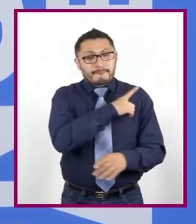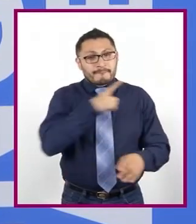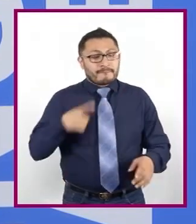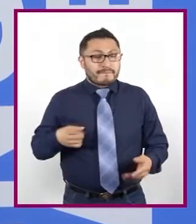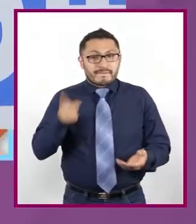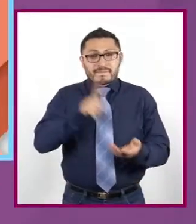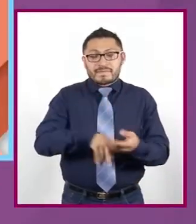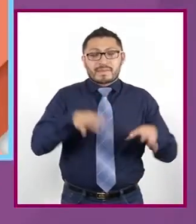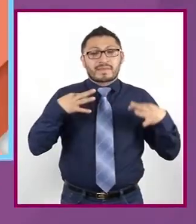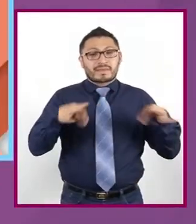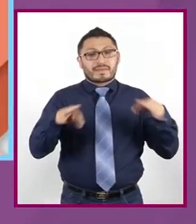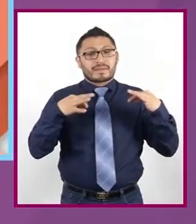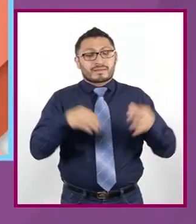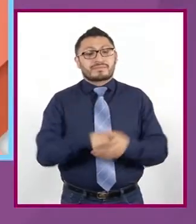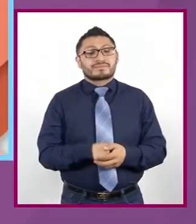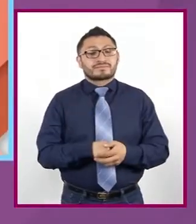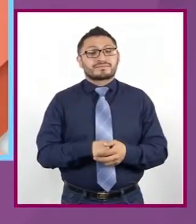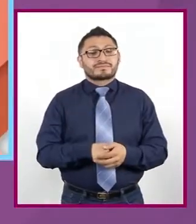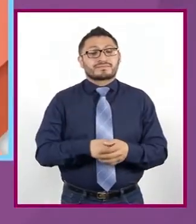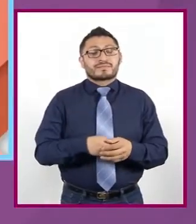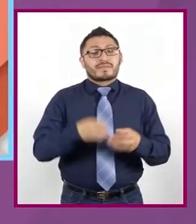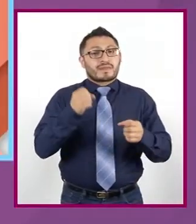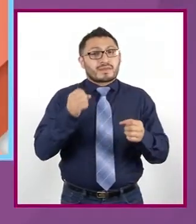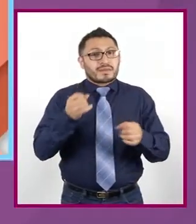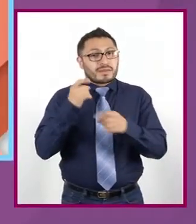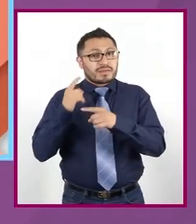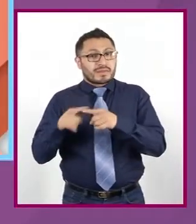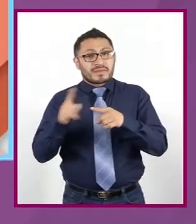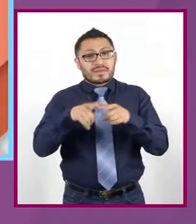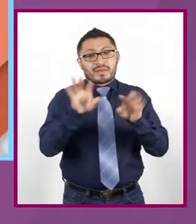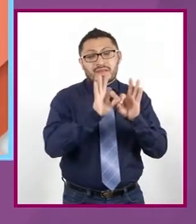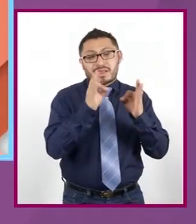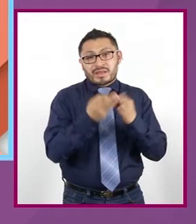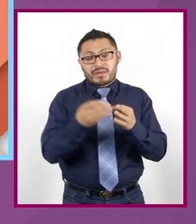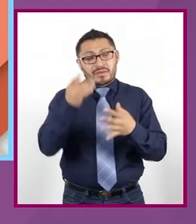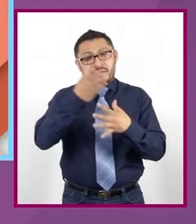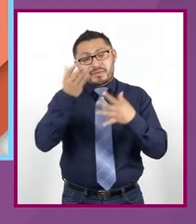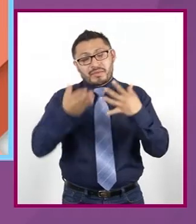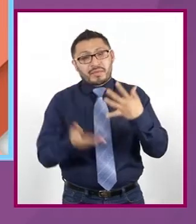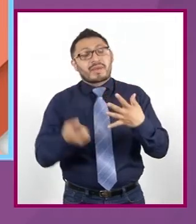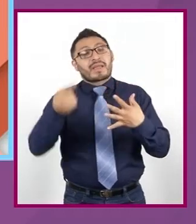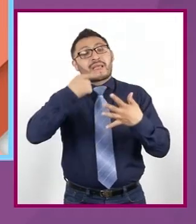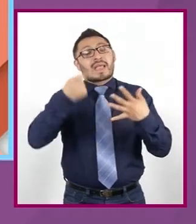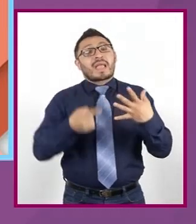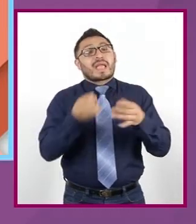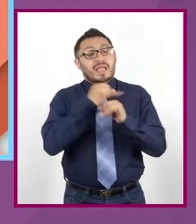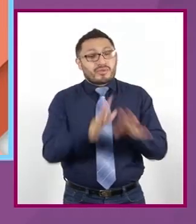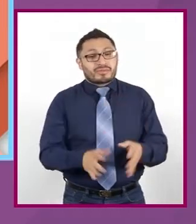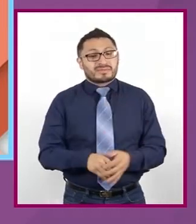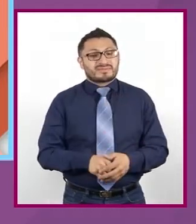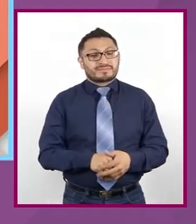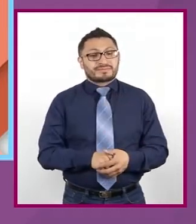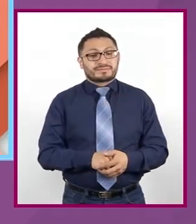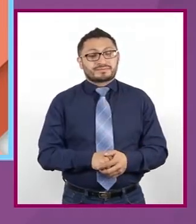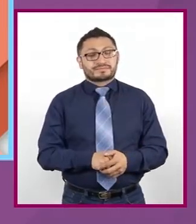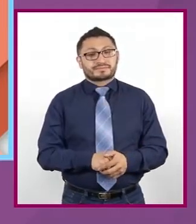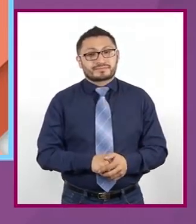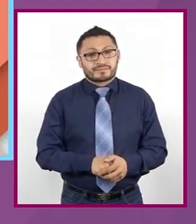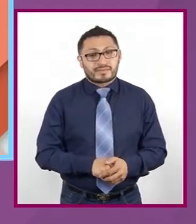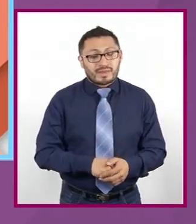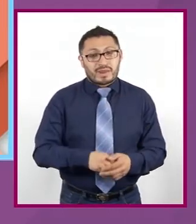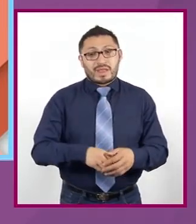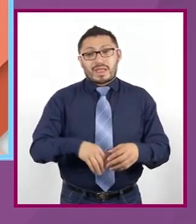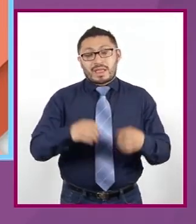los documentos. Tipos de datos. Dependiendo del tipo de documento, los datos consignados son